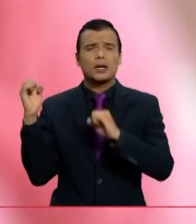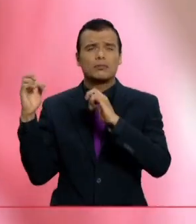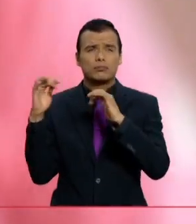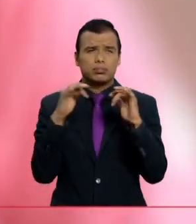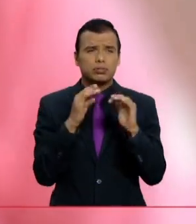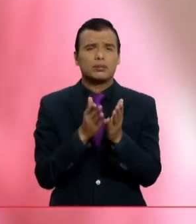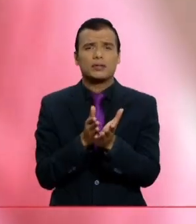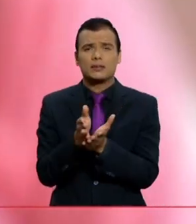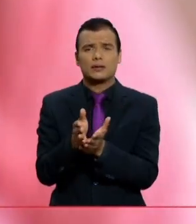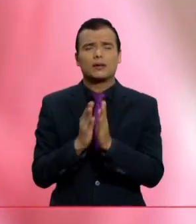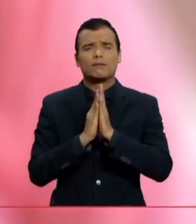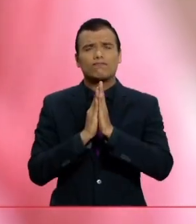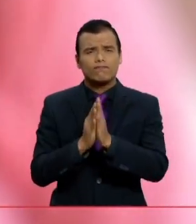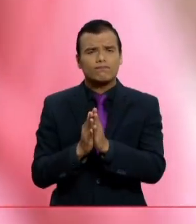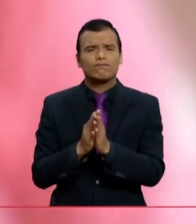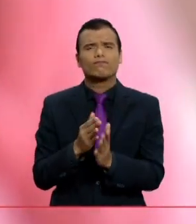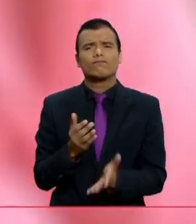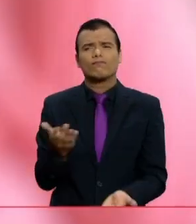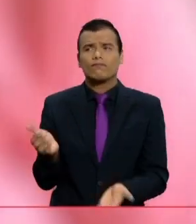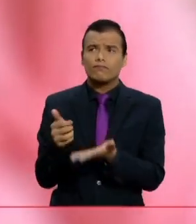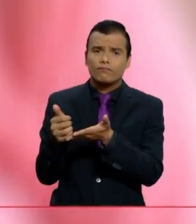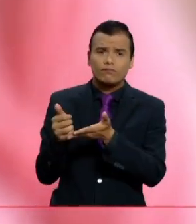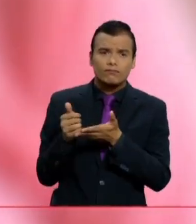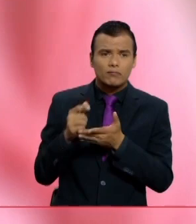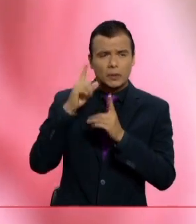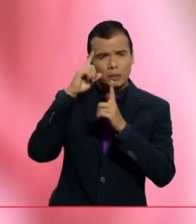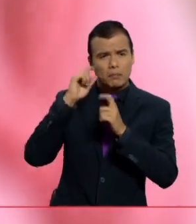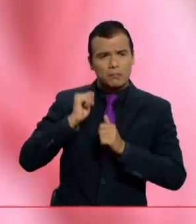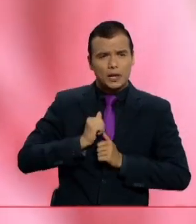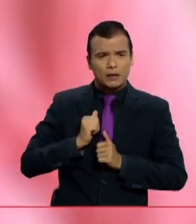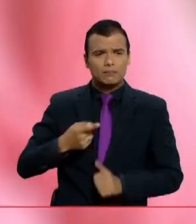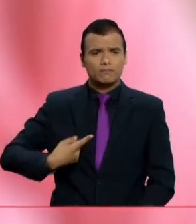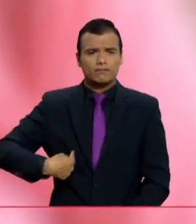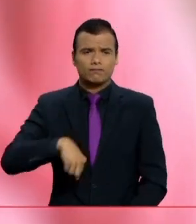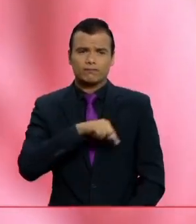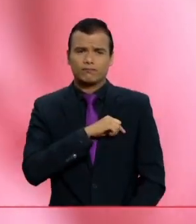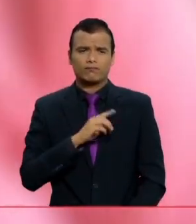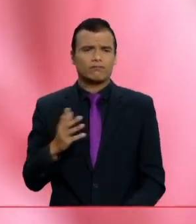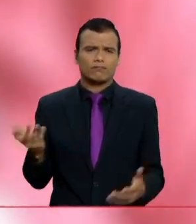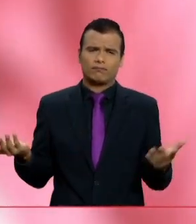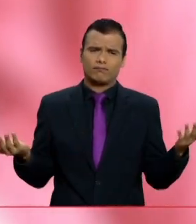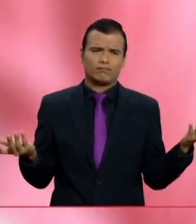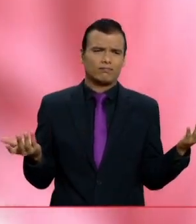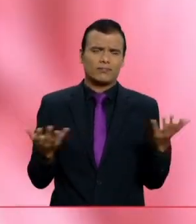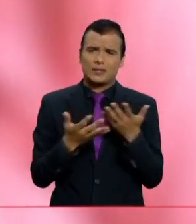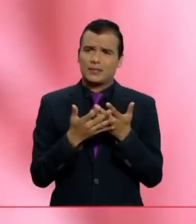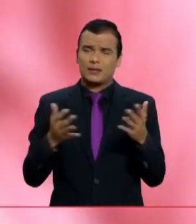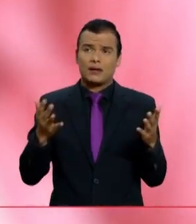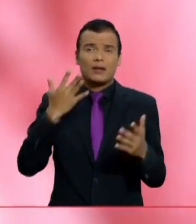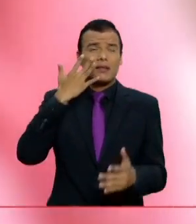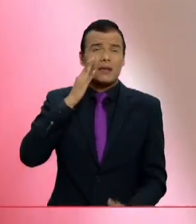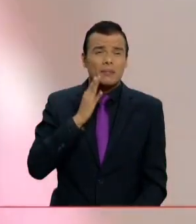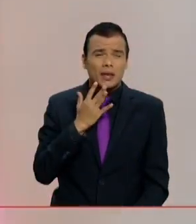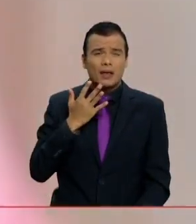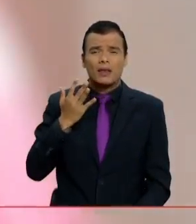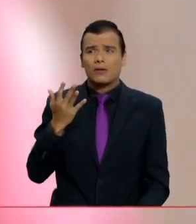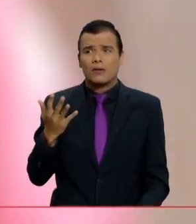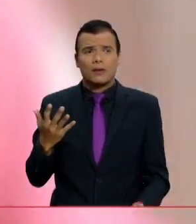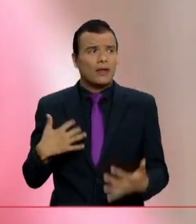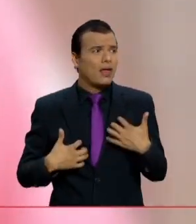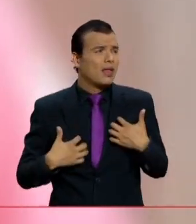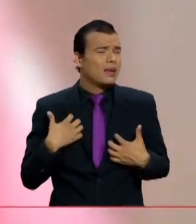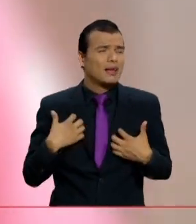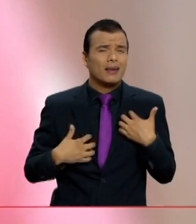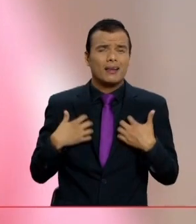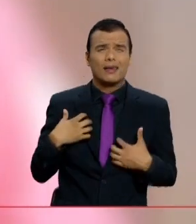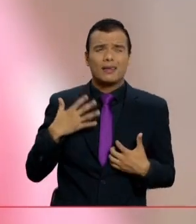nos ayuden, que no nos dejen solos, que ya estamos cansados con esta zozobra de todo el tiempo, que